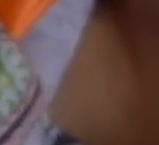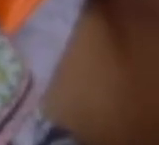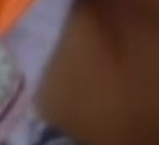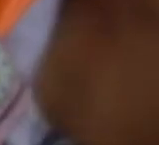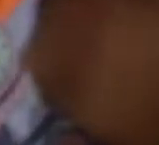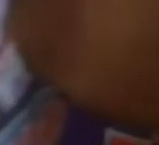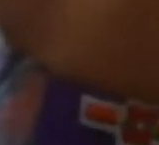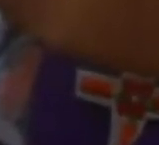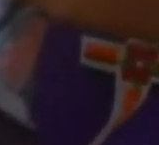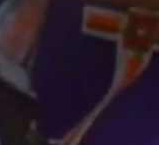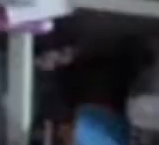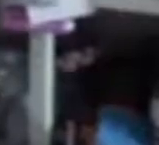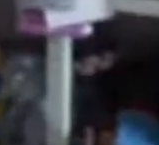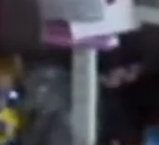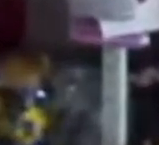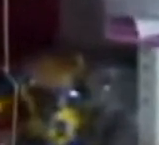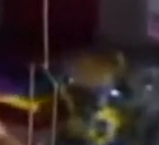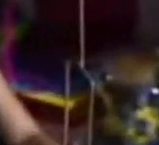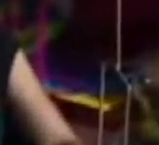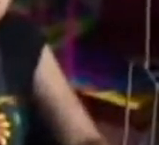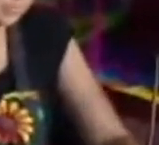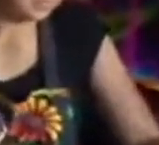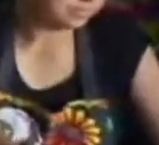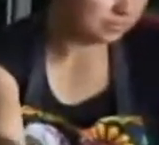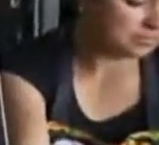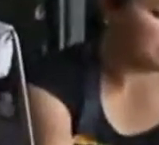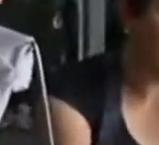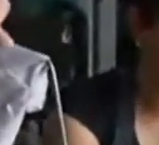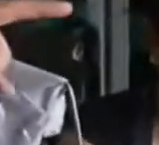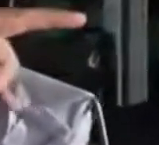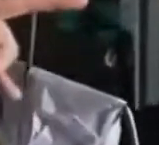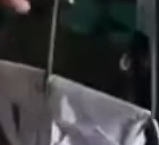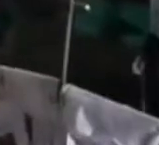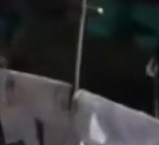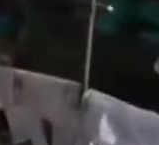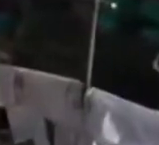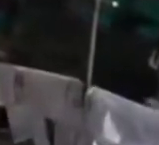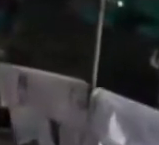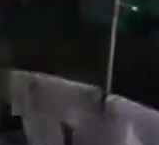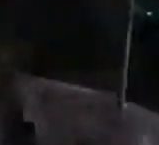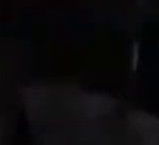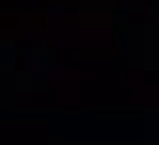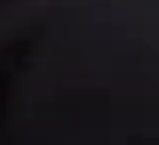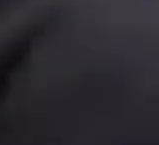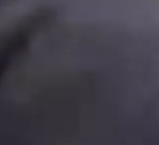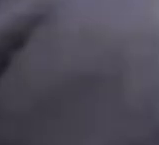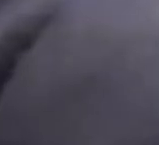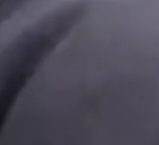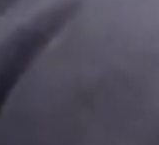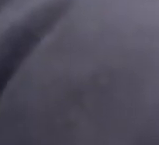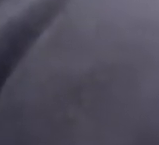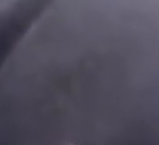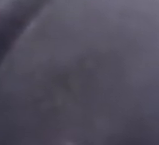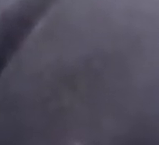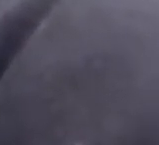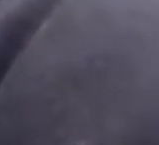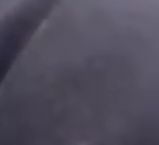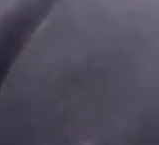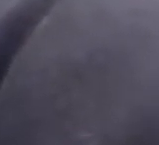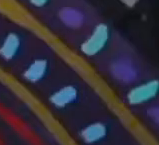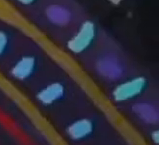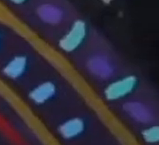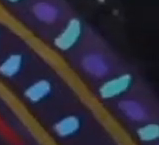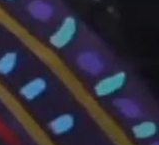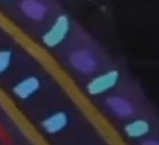vestidos elaborados a mano. Están en plena producción de catrinas, podemos ver desde los esqueletos. Como son murales que duran un